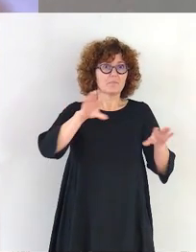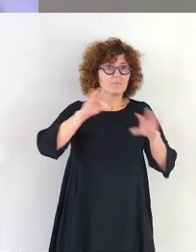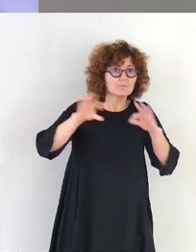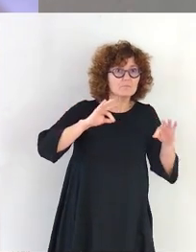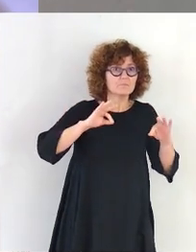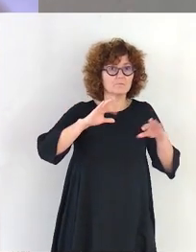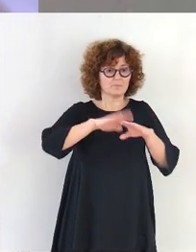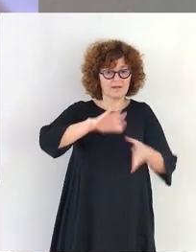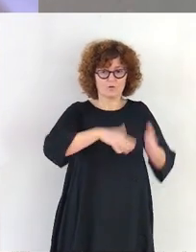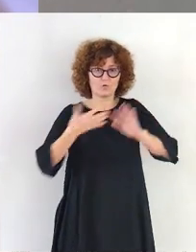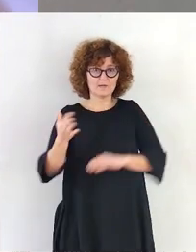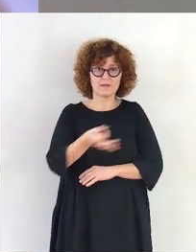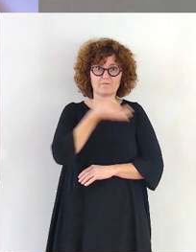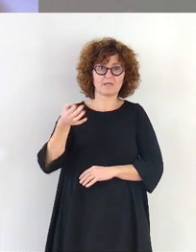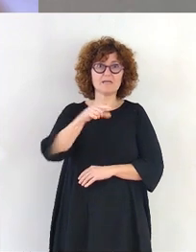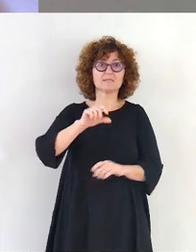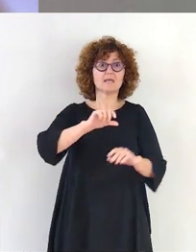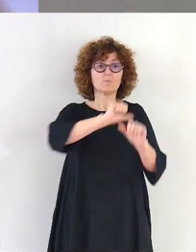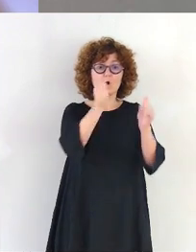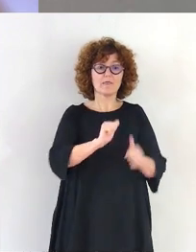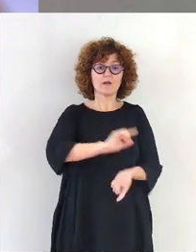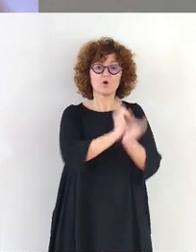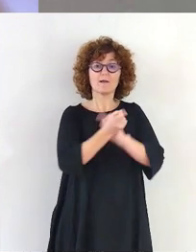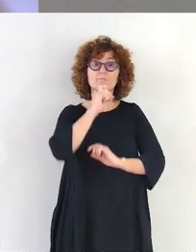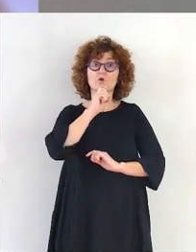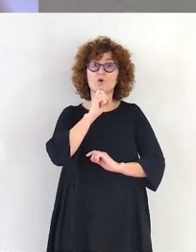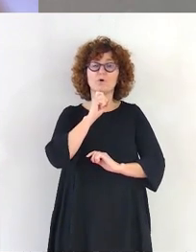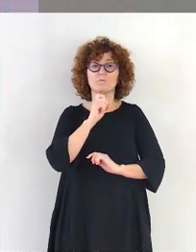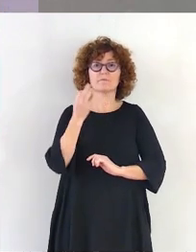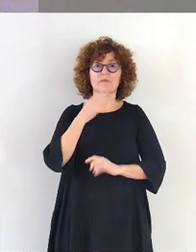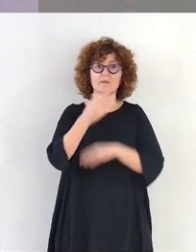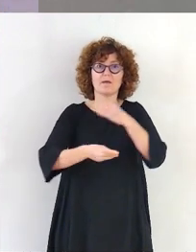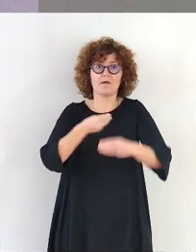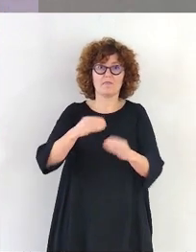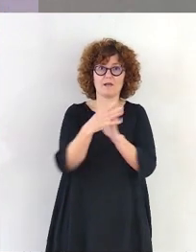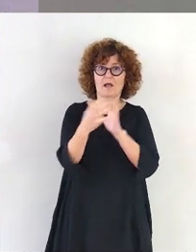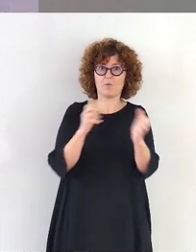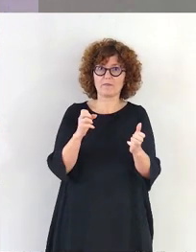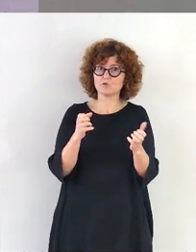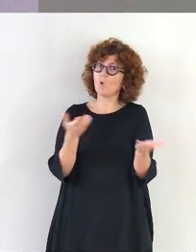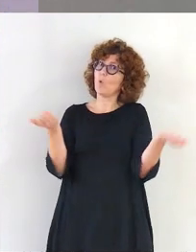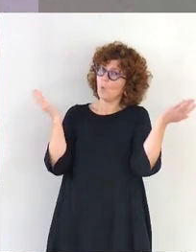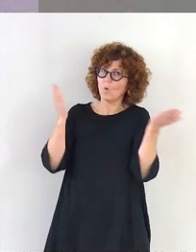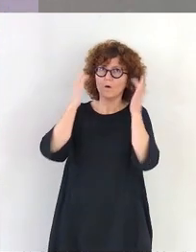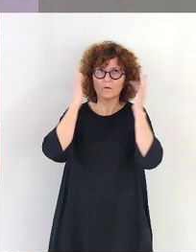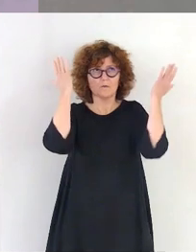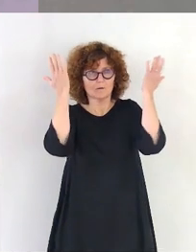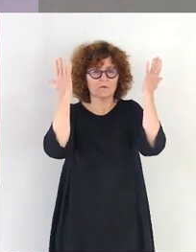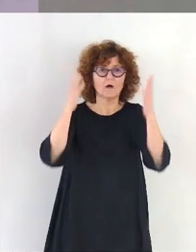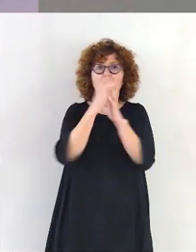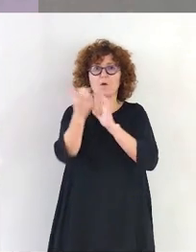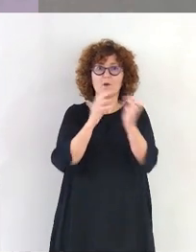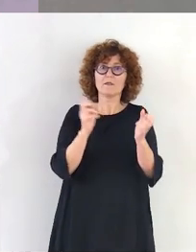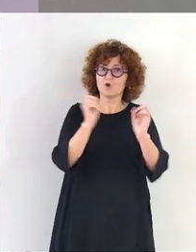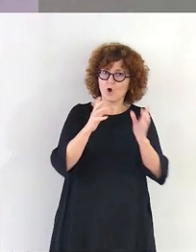efectiva cómo hacemos ese cambio de modelo mediante acuerdos Uy qué cosa acabo de decir y acuerdos que además no consisten